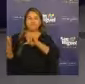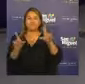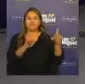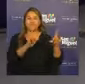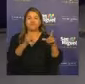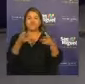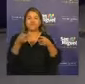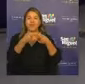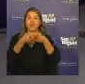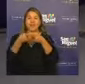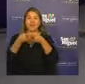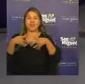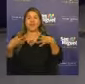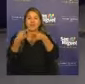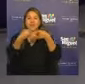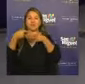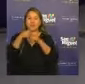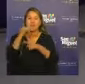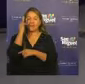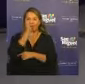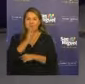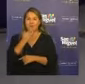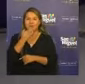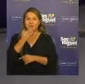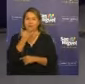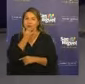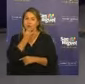redes sociales, Facebook y YouTube.